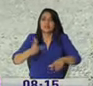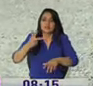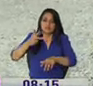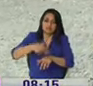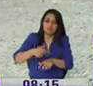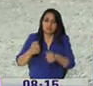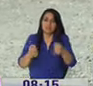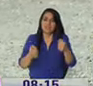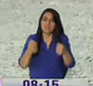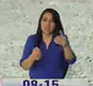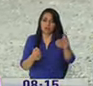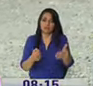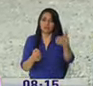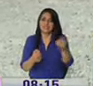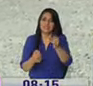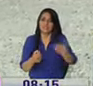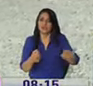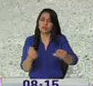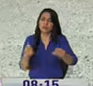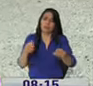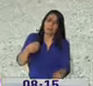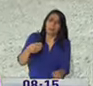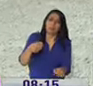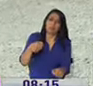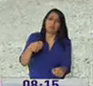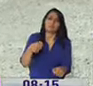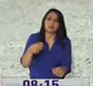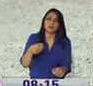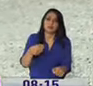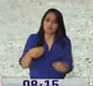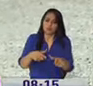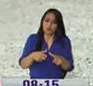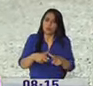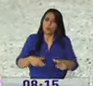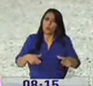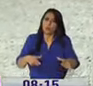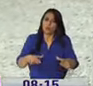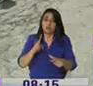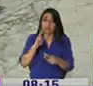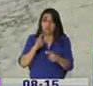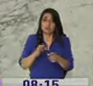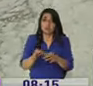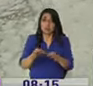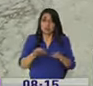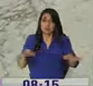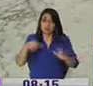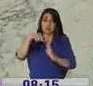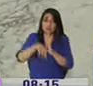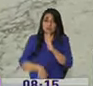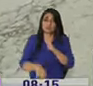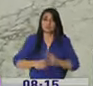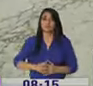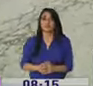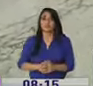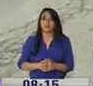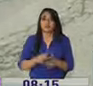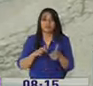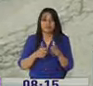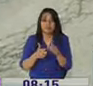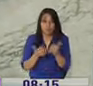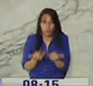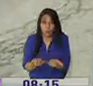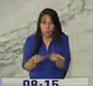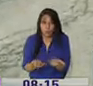parte del lado izquierdo del carro, se fue adentro y es un hueco aproximadamente unos 2 metros. Esto es un problema que no es de